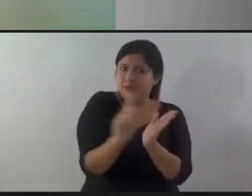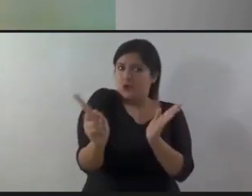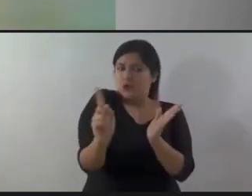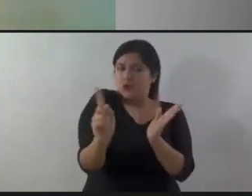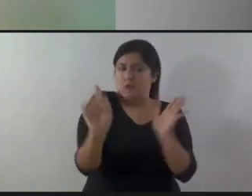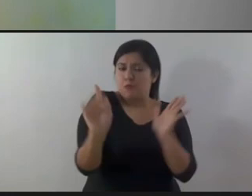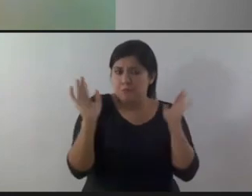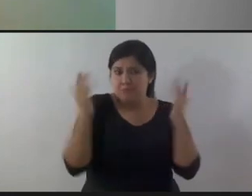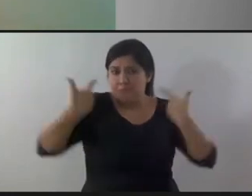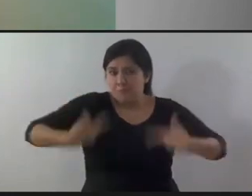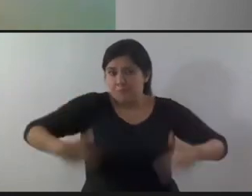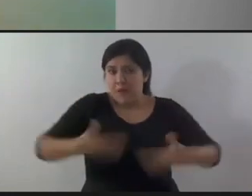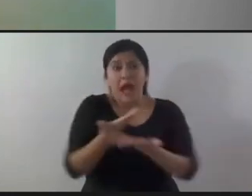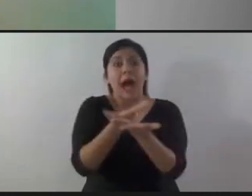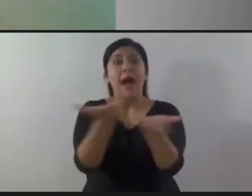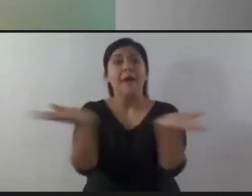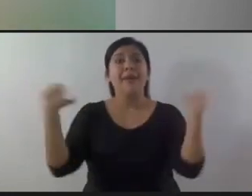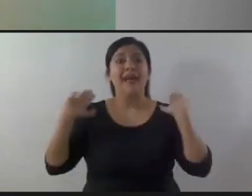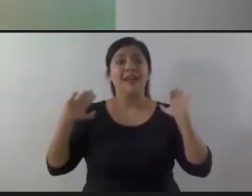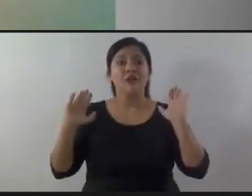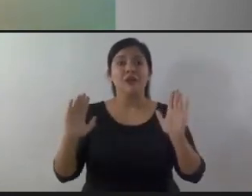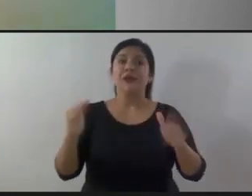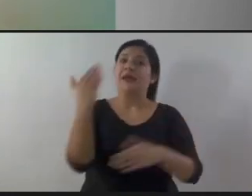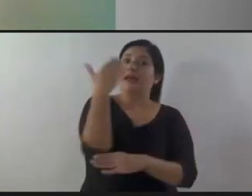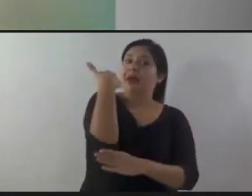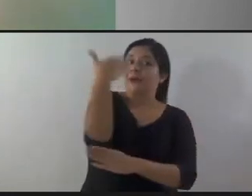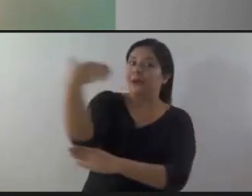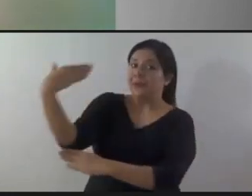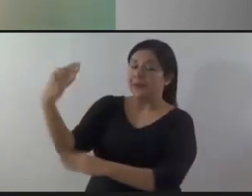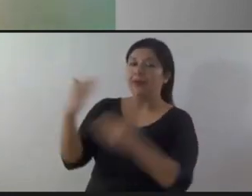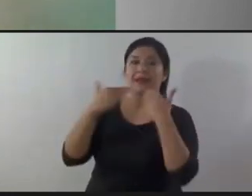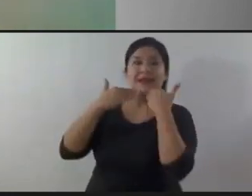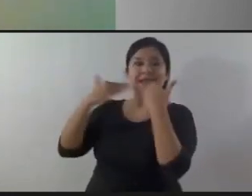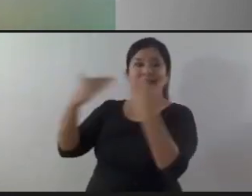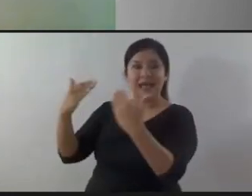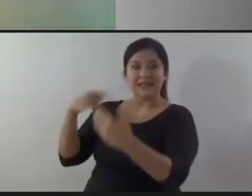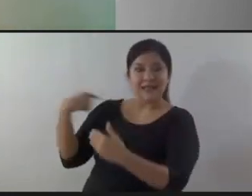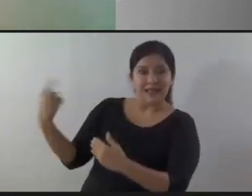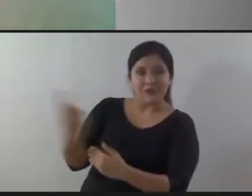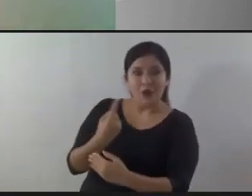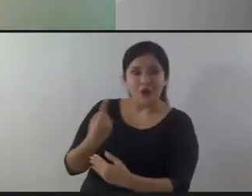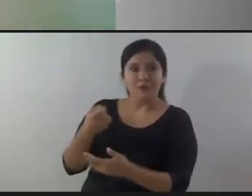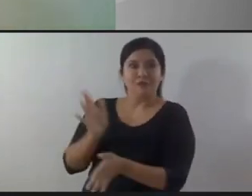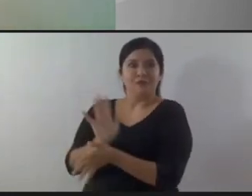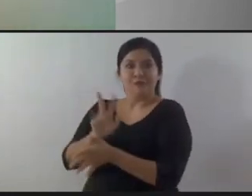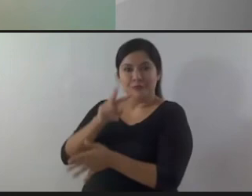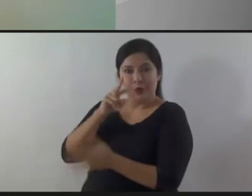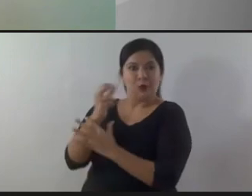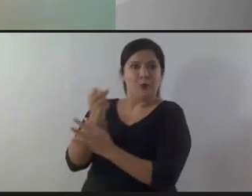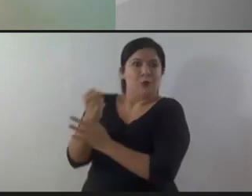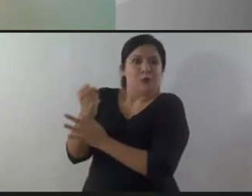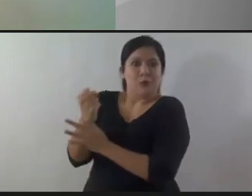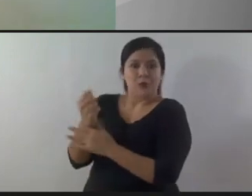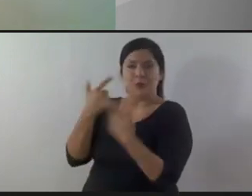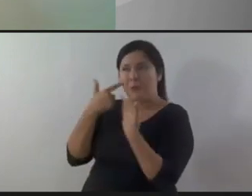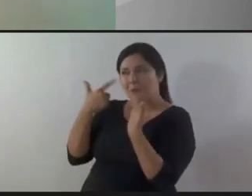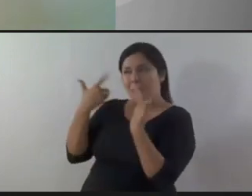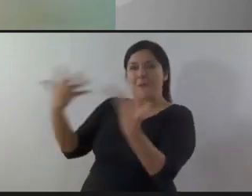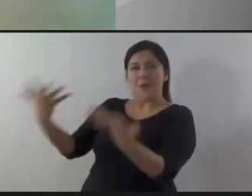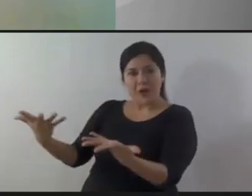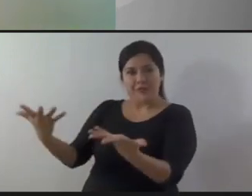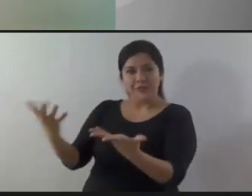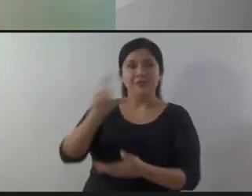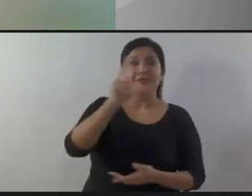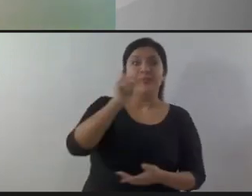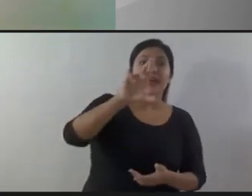último, agradecemos nuevamente a nuestros panelistas que realmente corroboraron que eran de lujo. A